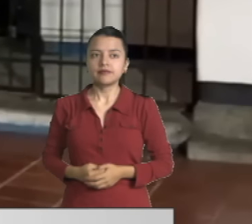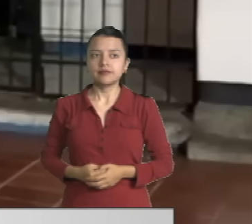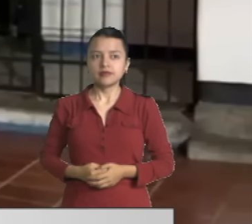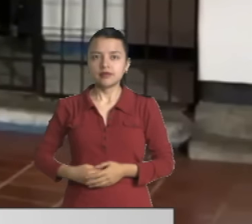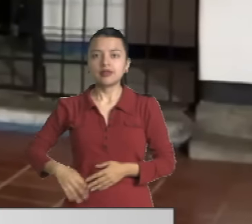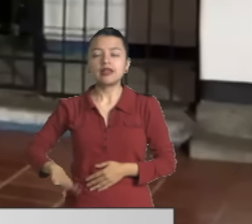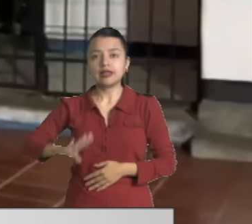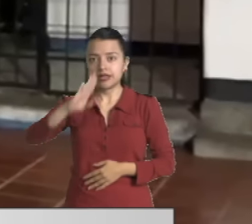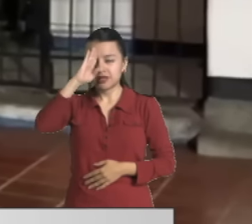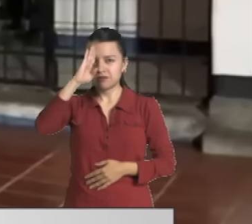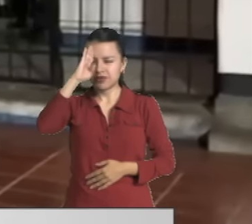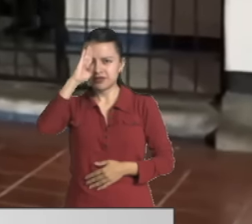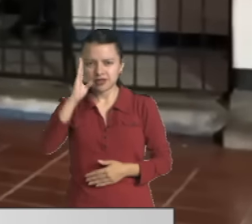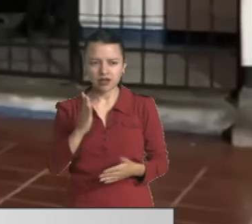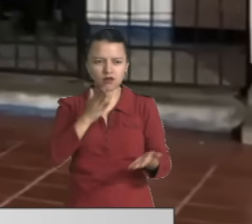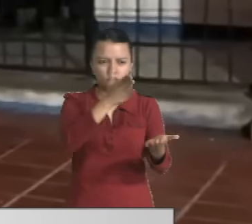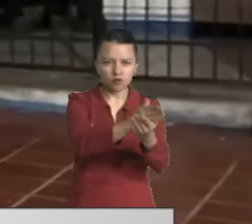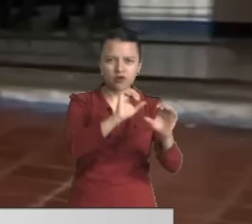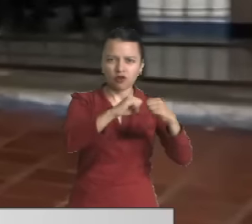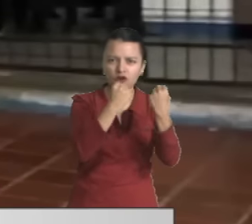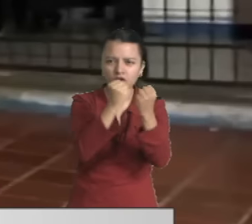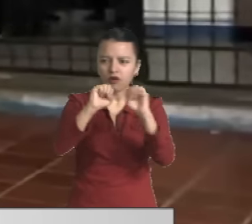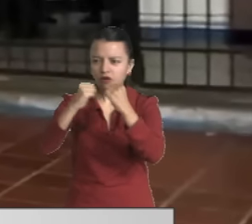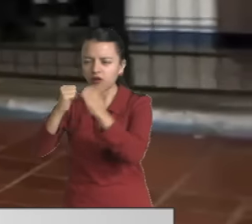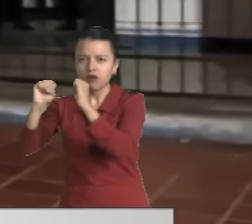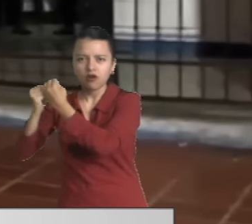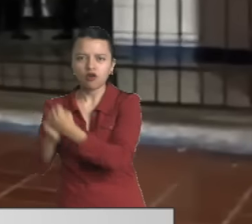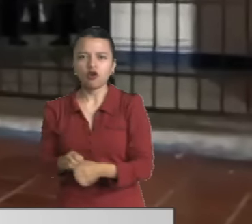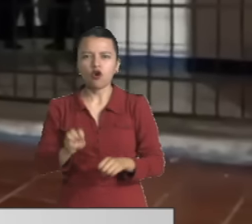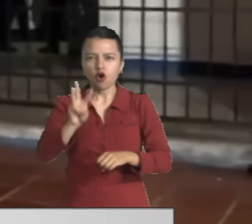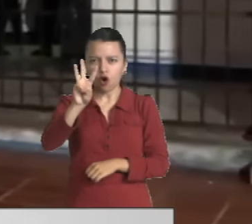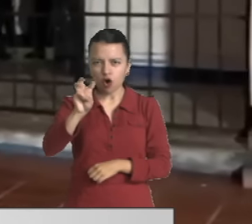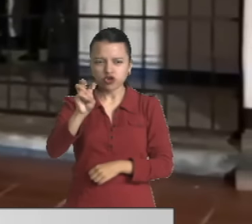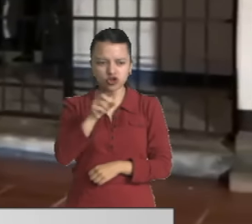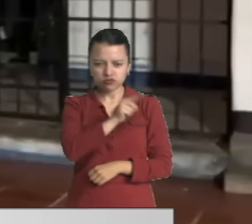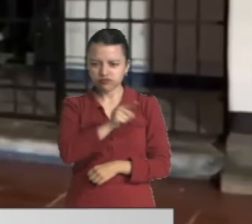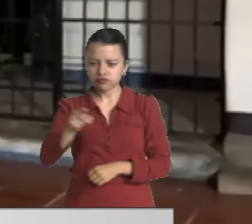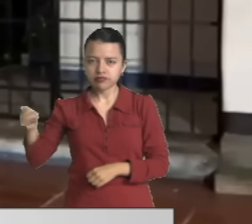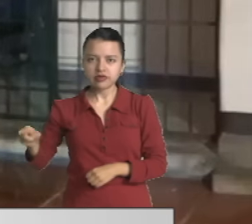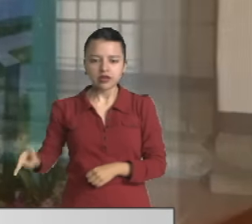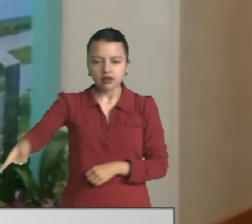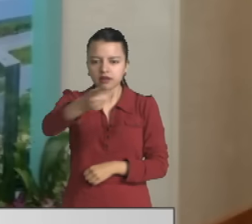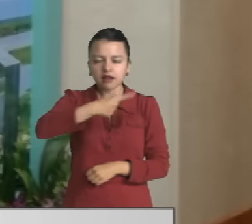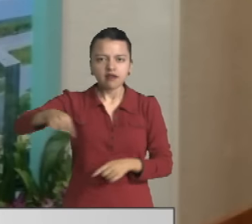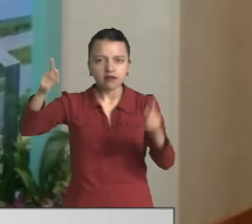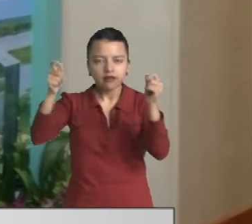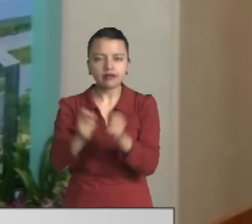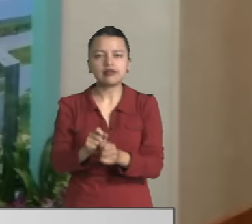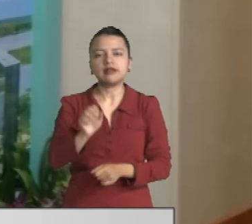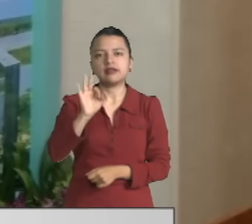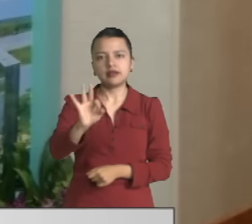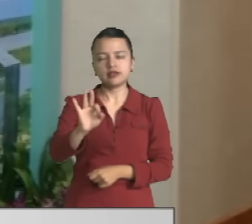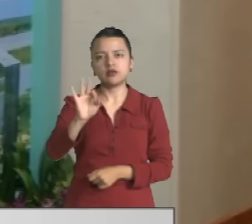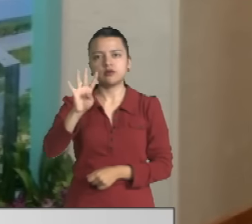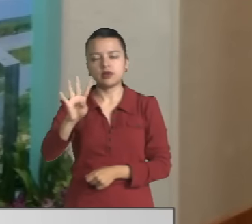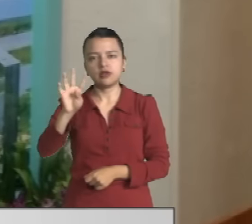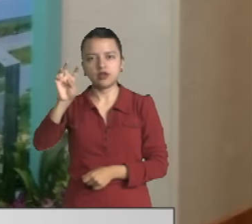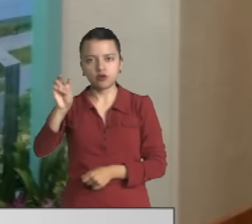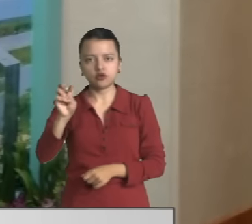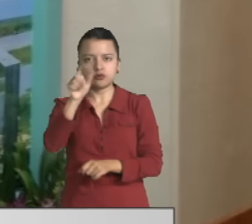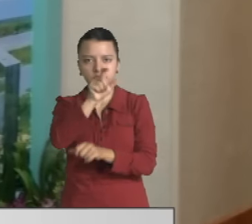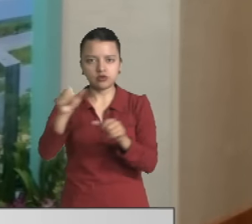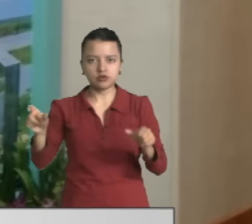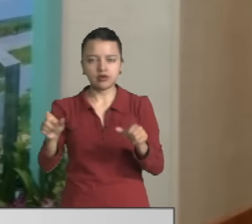allanaron 8 pasillos donde están recluidos 392 capturados. Y pánico